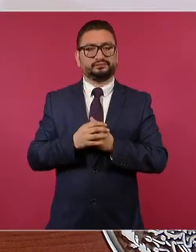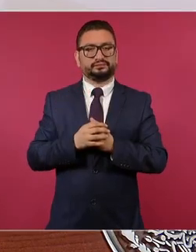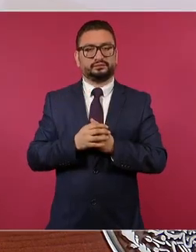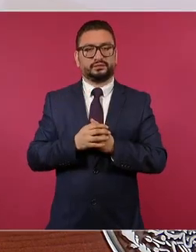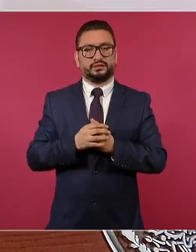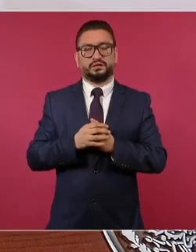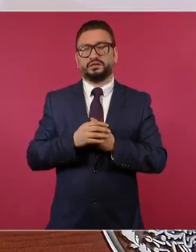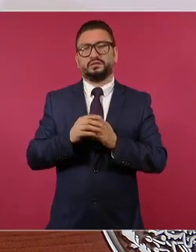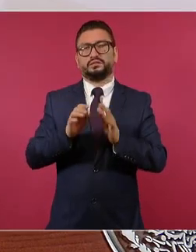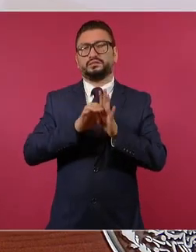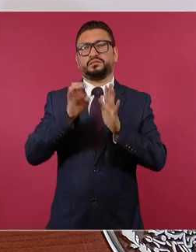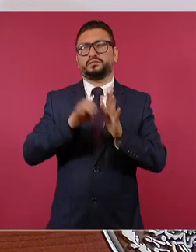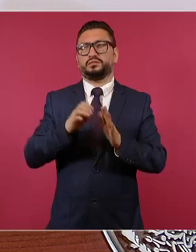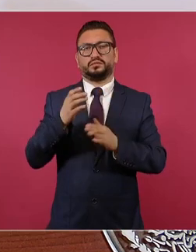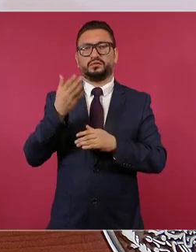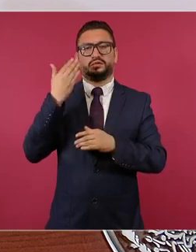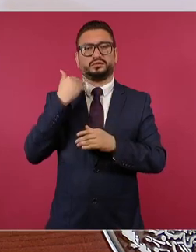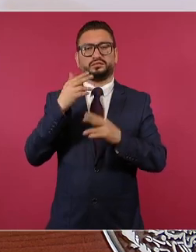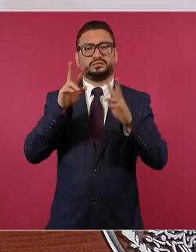Estábamos hablando de